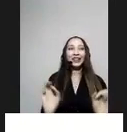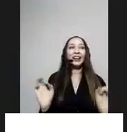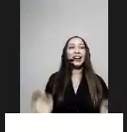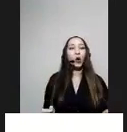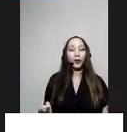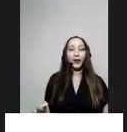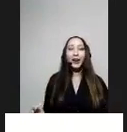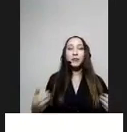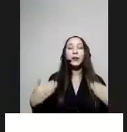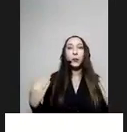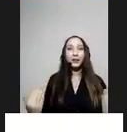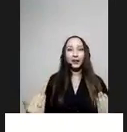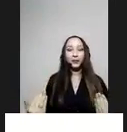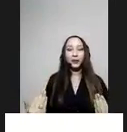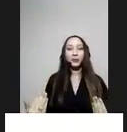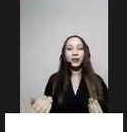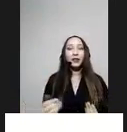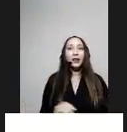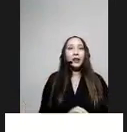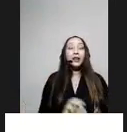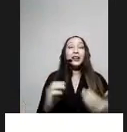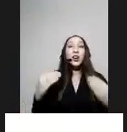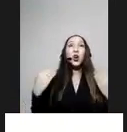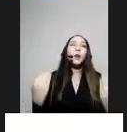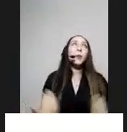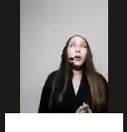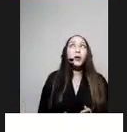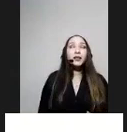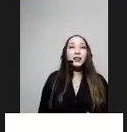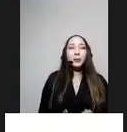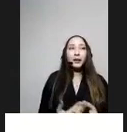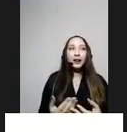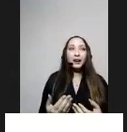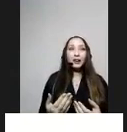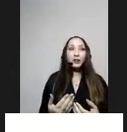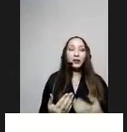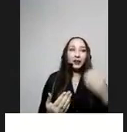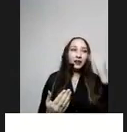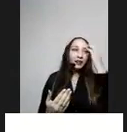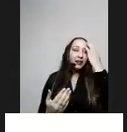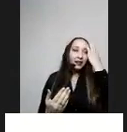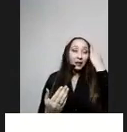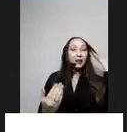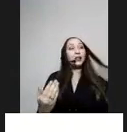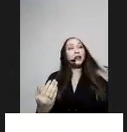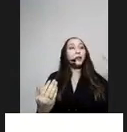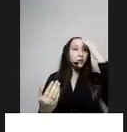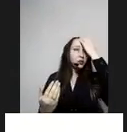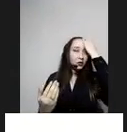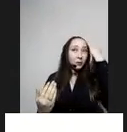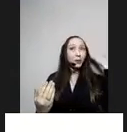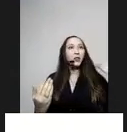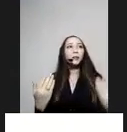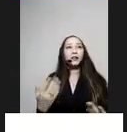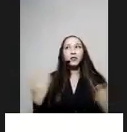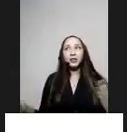y en el ahora, ¿ok? El momento presente. ¿Cómo puedo yo hacer para gestionar mis emociones